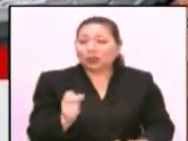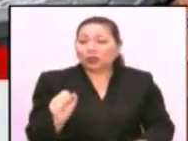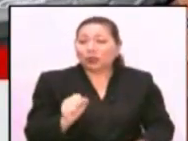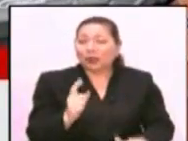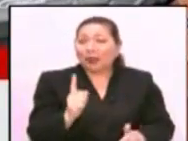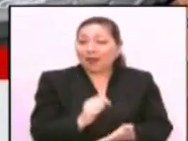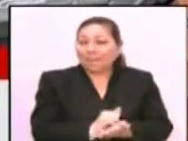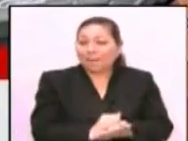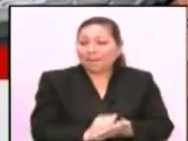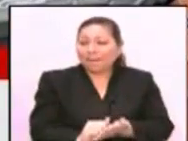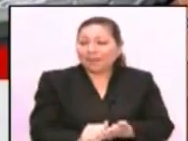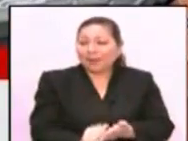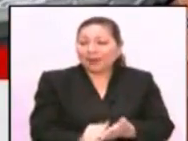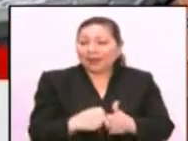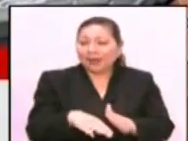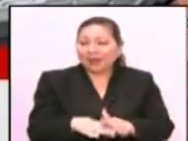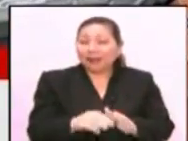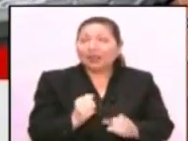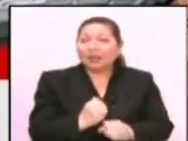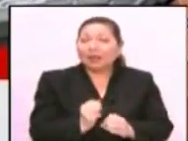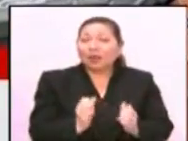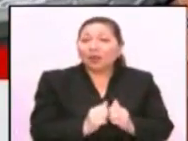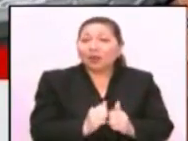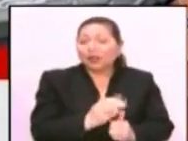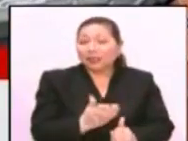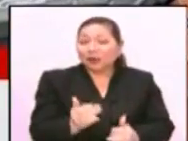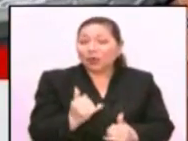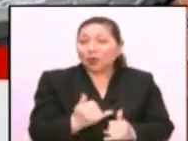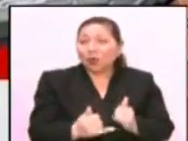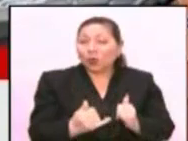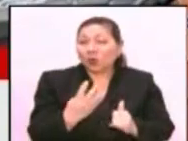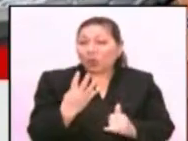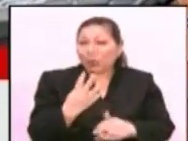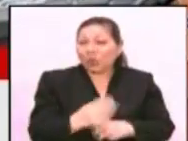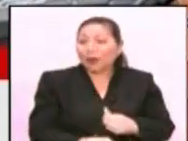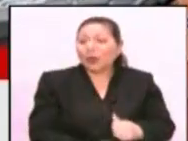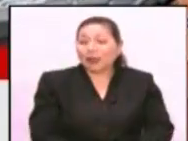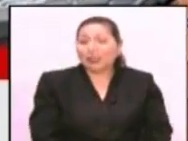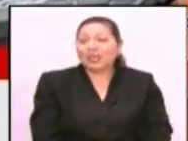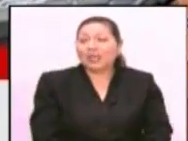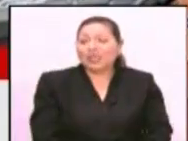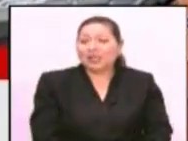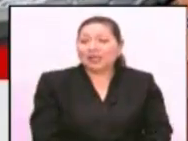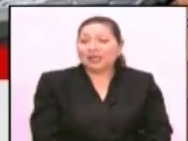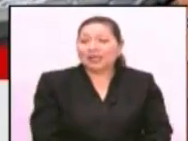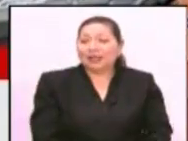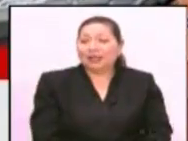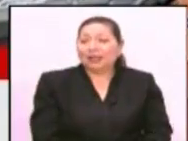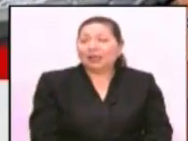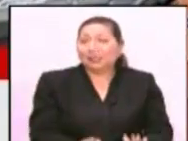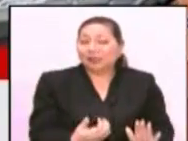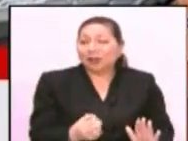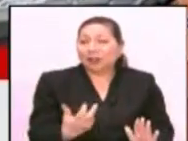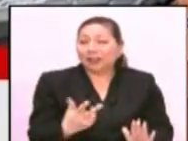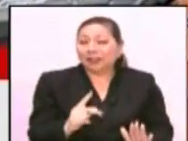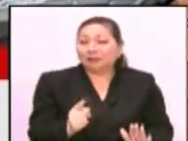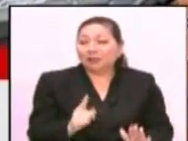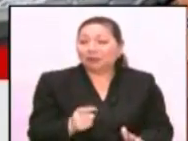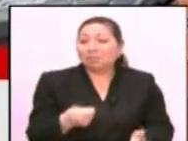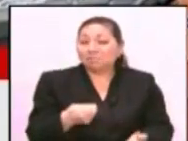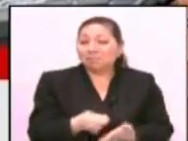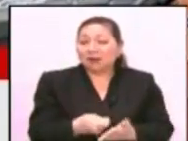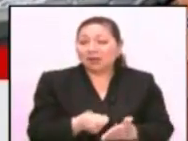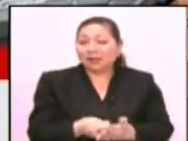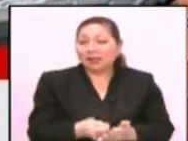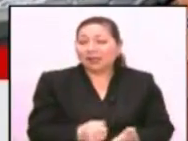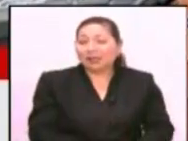soles mensuales a las internas y internos que trabajan con ellos por los últimos 4 años. Llevar 60.000, 80.000 soles de sueldo a